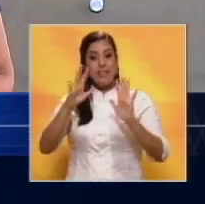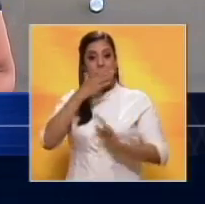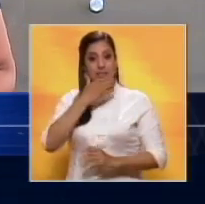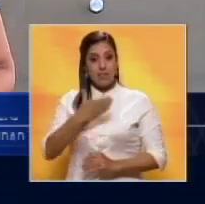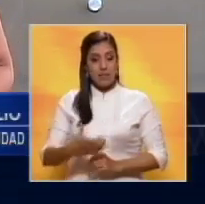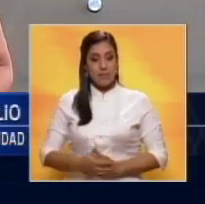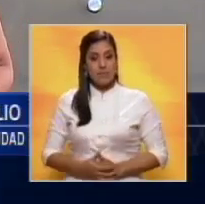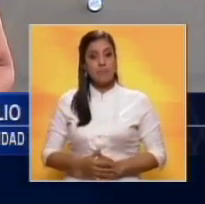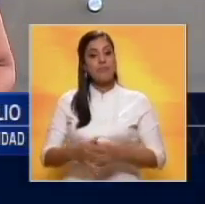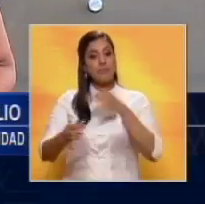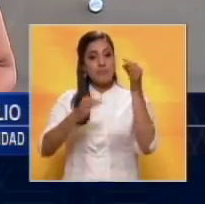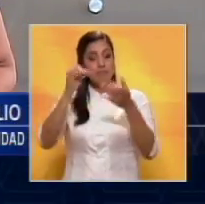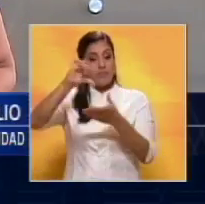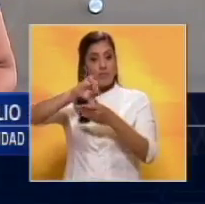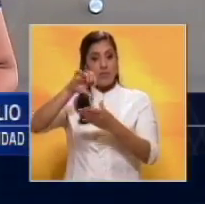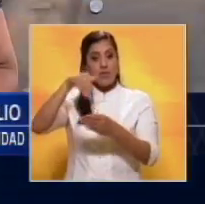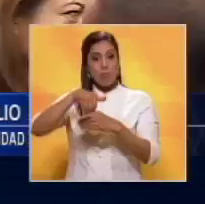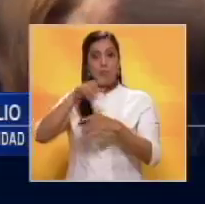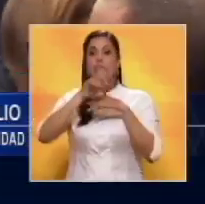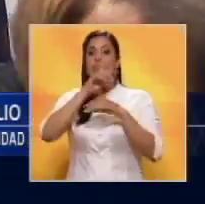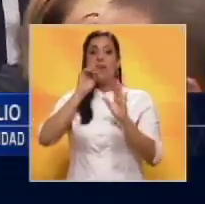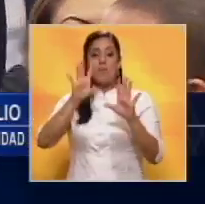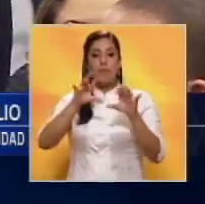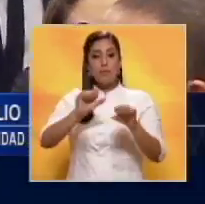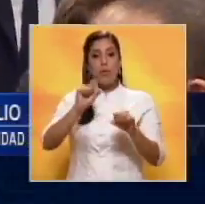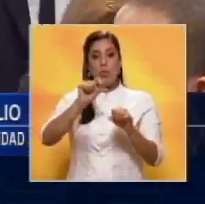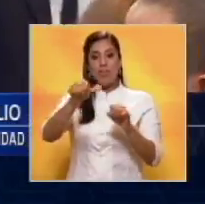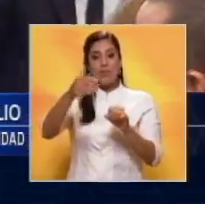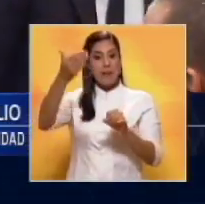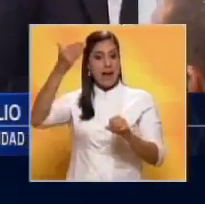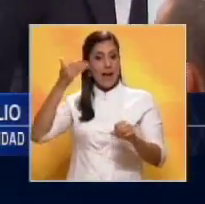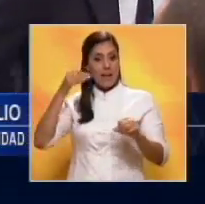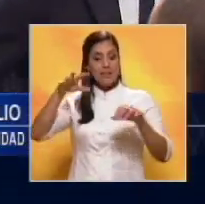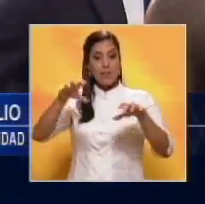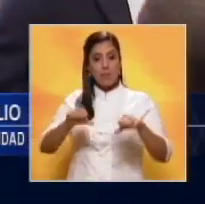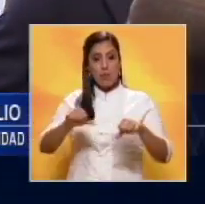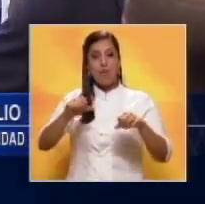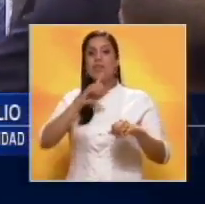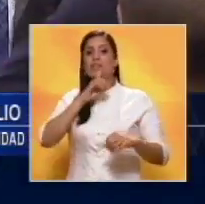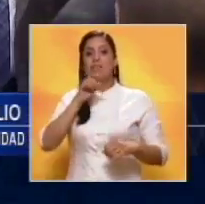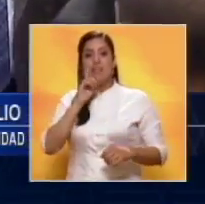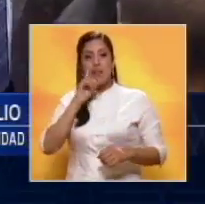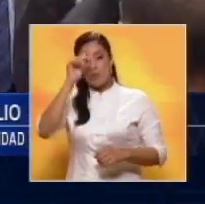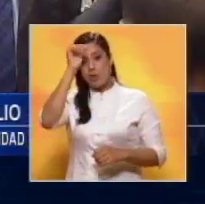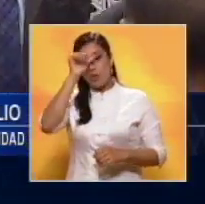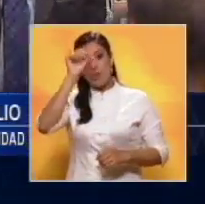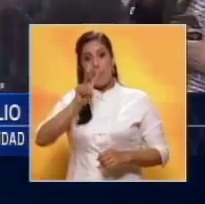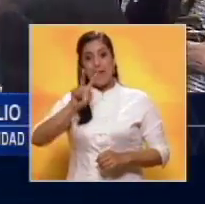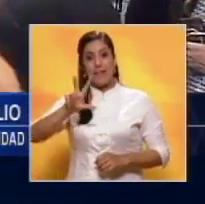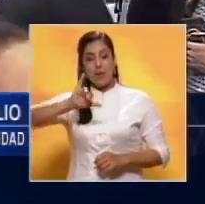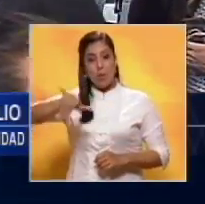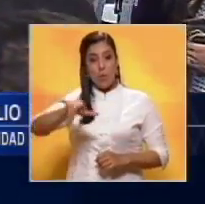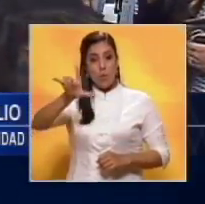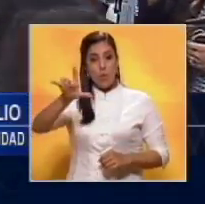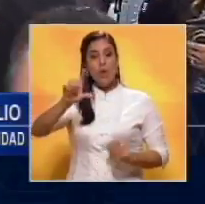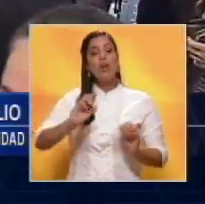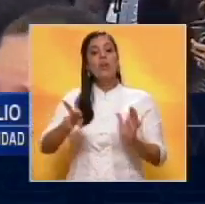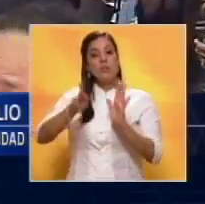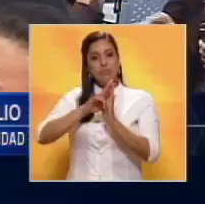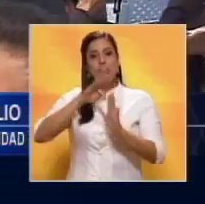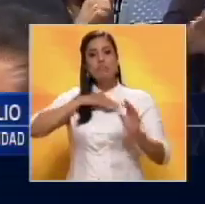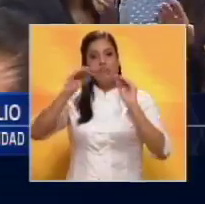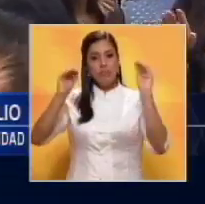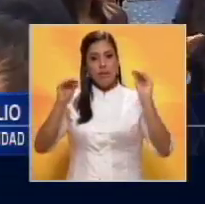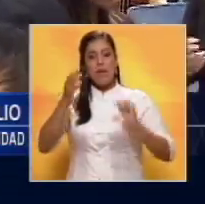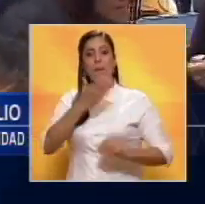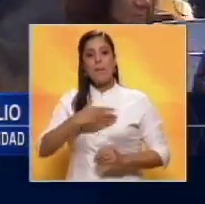diciembre. Informó que los centros de votación serán tomados desde una semana antes a la elección, es decir, el domingo 23 de julio, y reiteró que